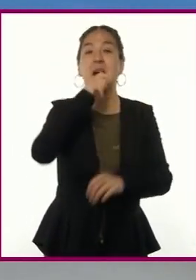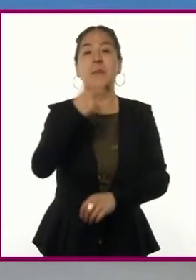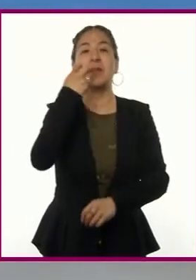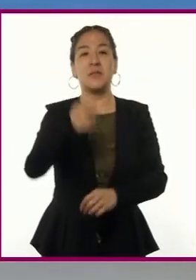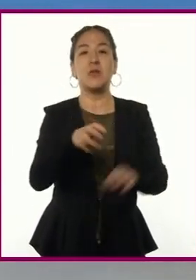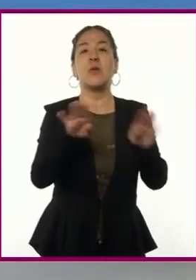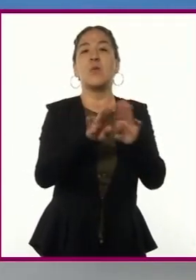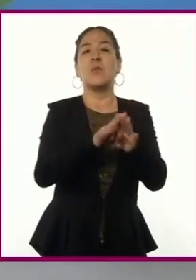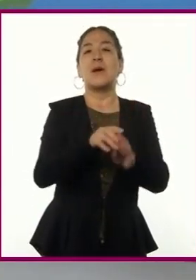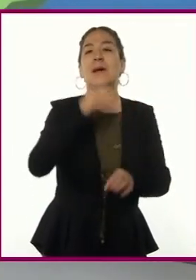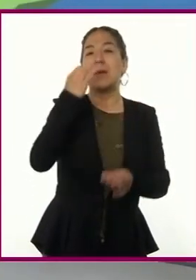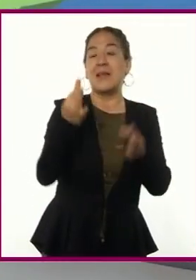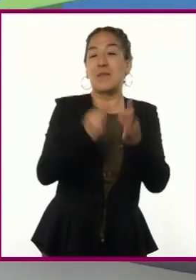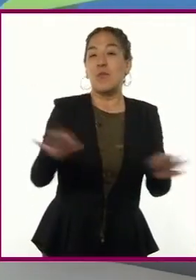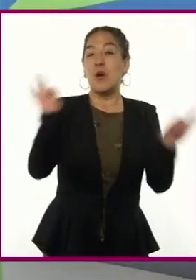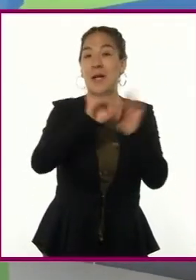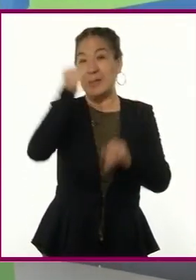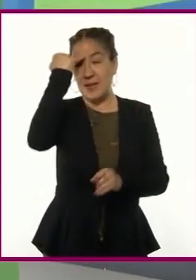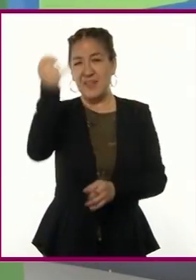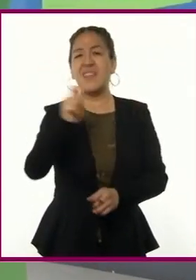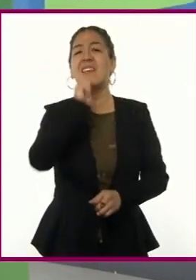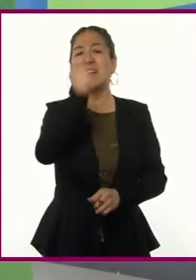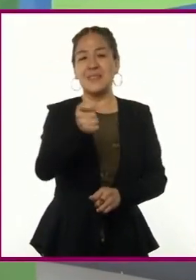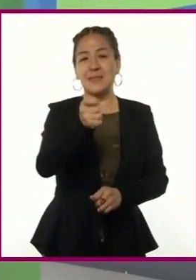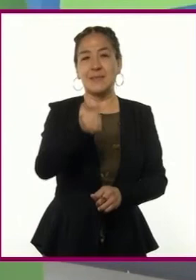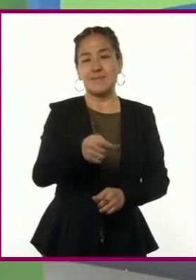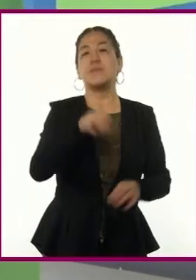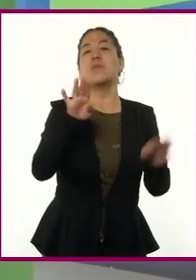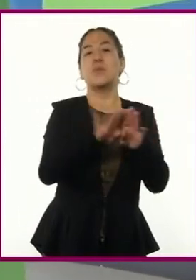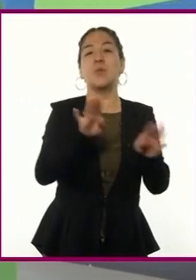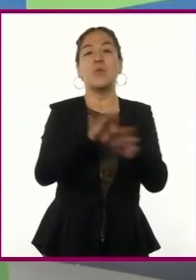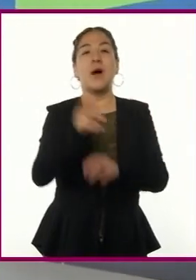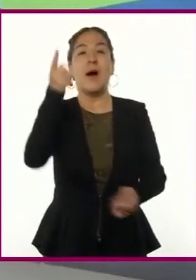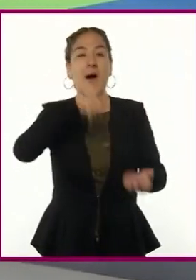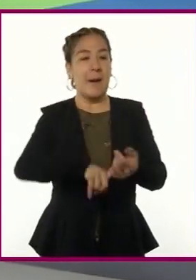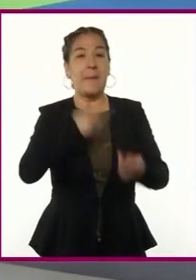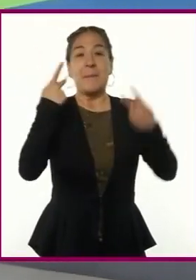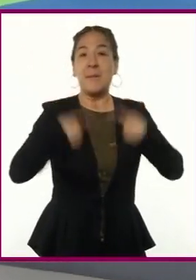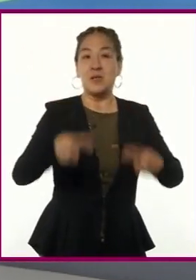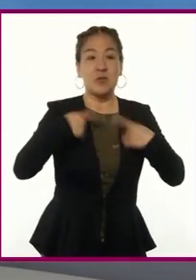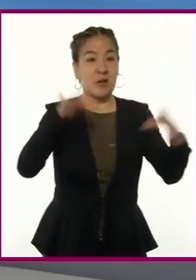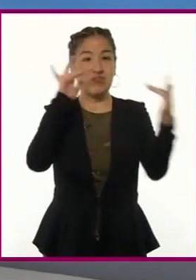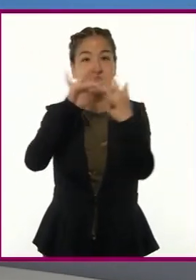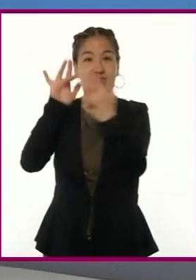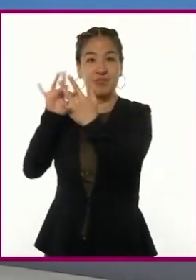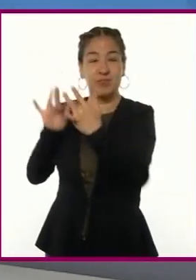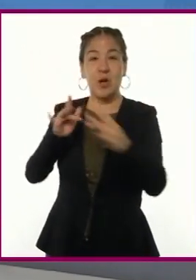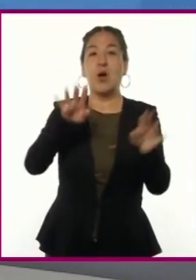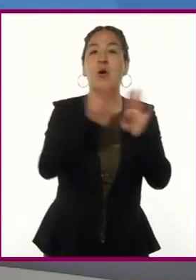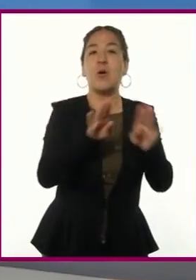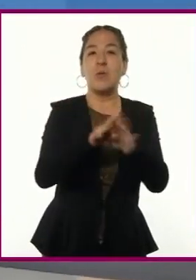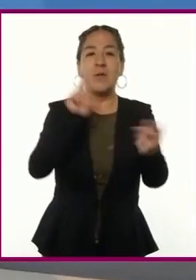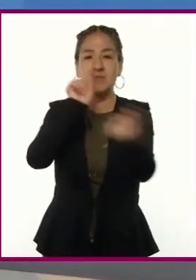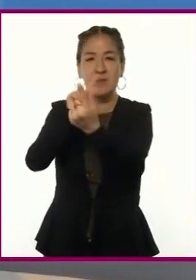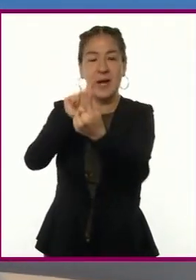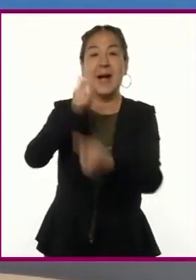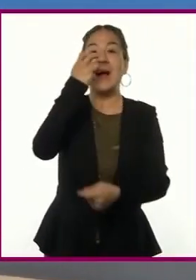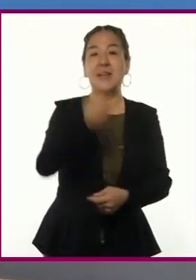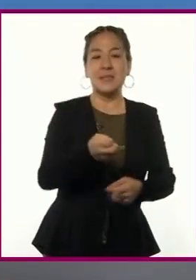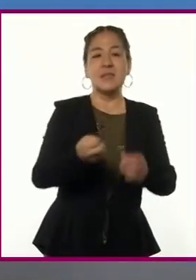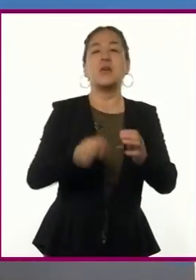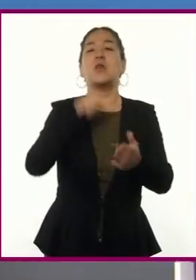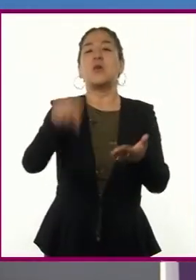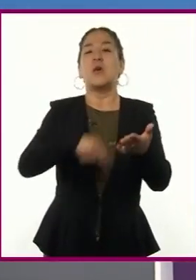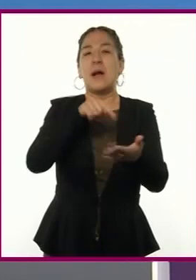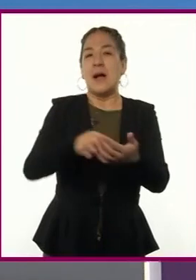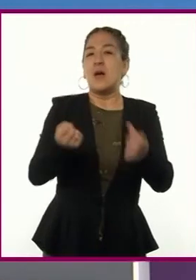de las principales ideas se vitalizó a través del contacto con destacadas personalidades de la sociedad novohispana, como